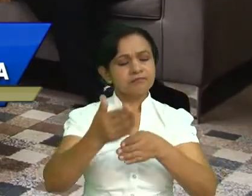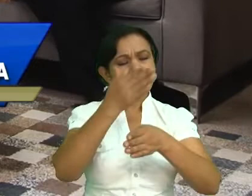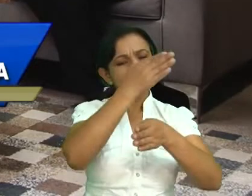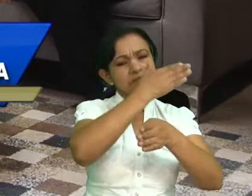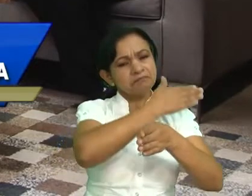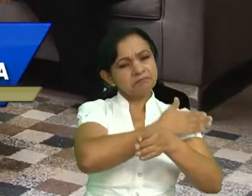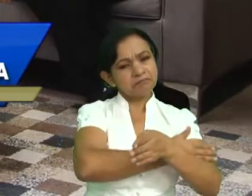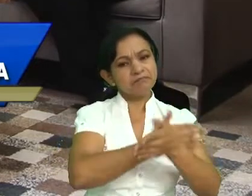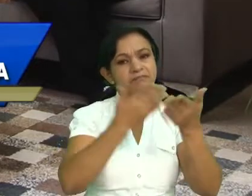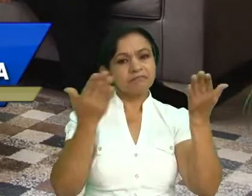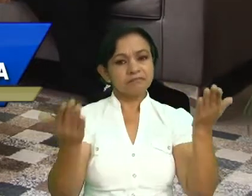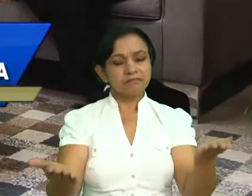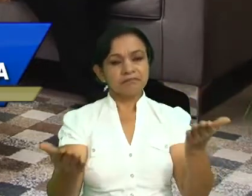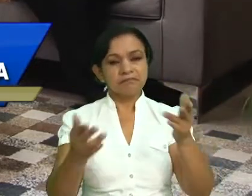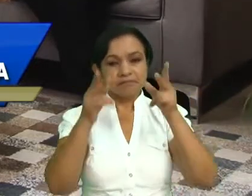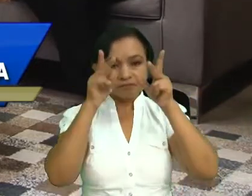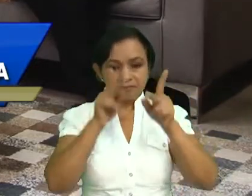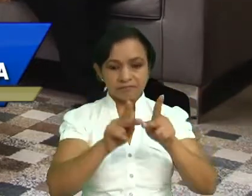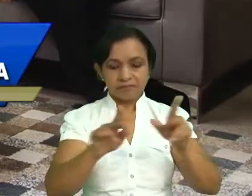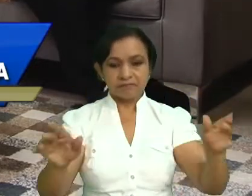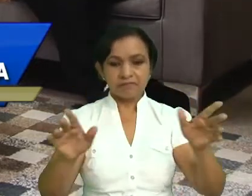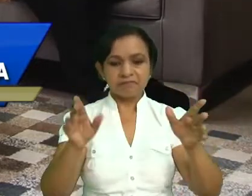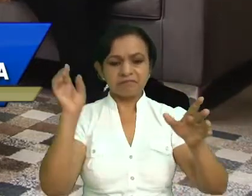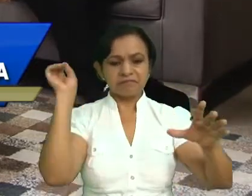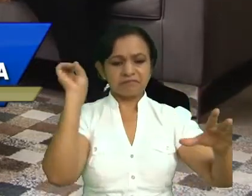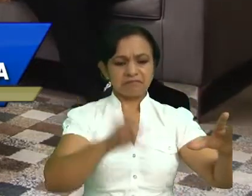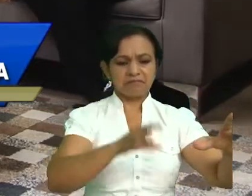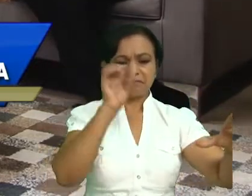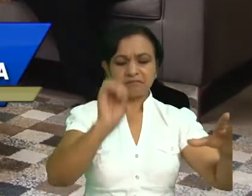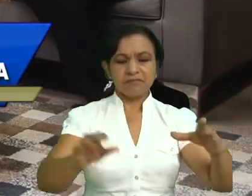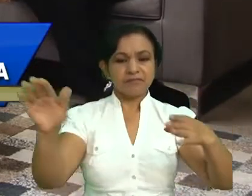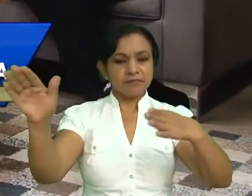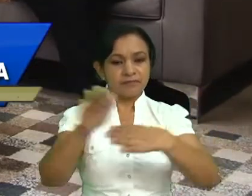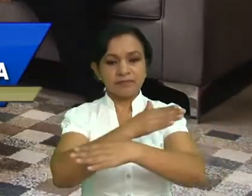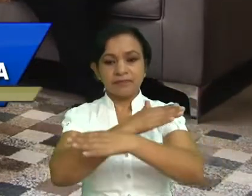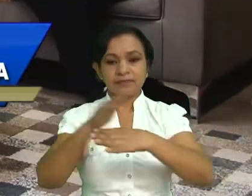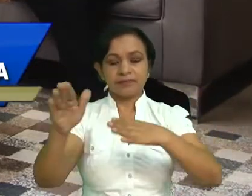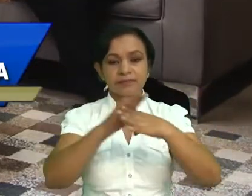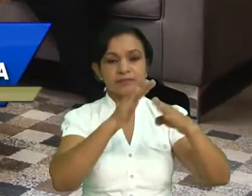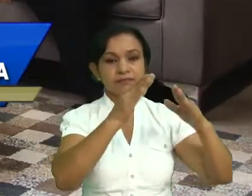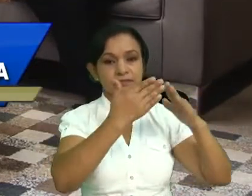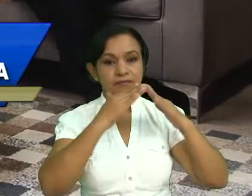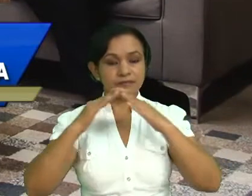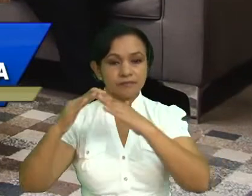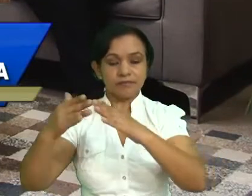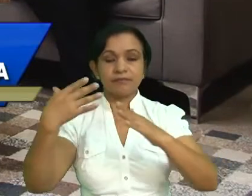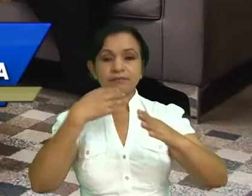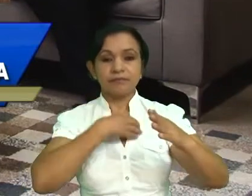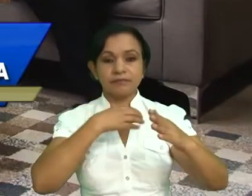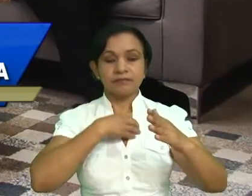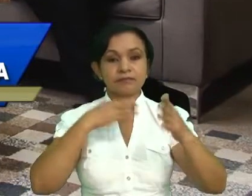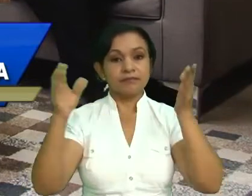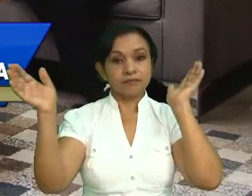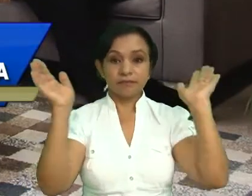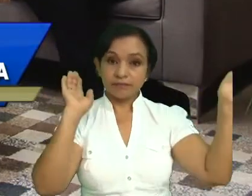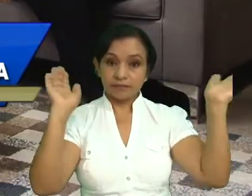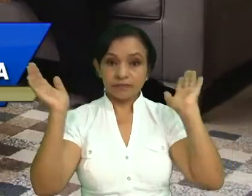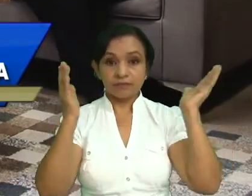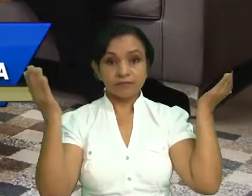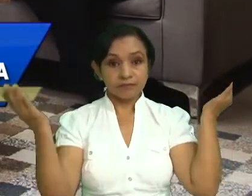años. Entonces, no, el plan Canache lo hacemos nosotros en los diferentes barrios, pero también lo hacemos en nuestros mercados. Por lo